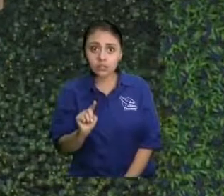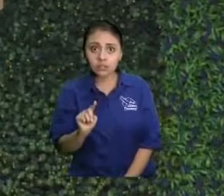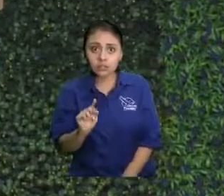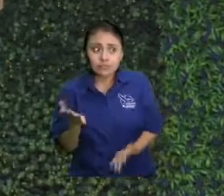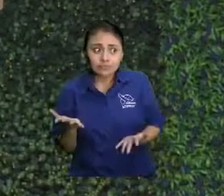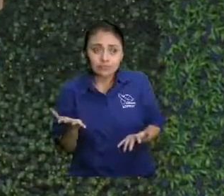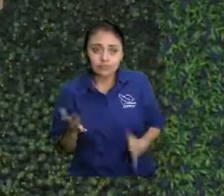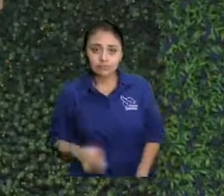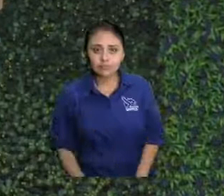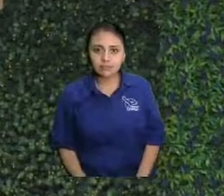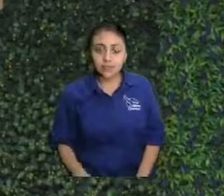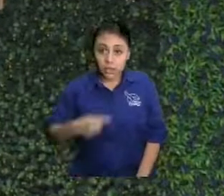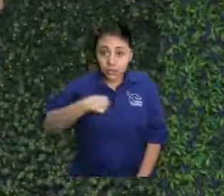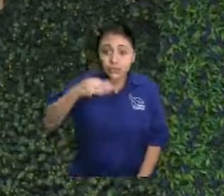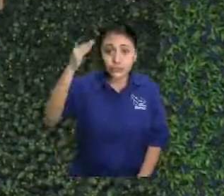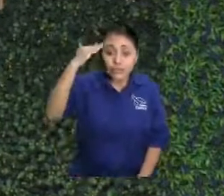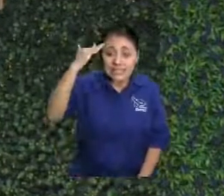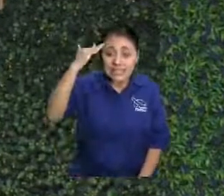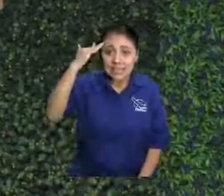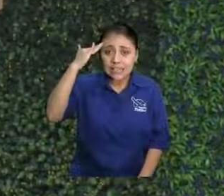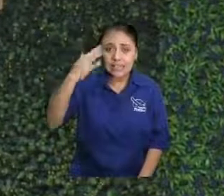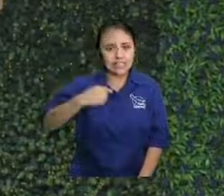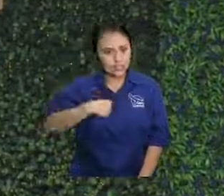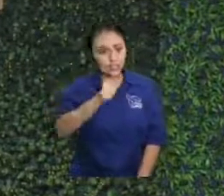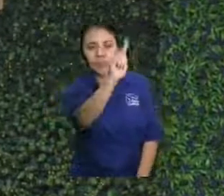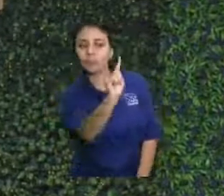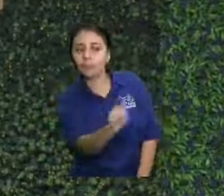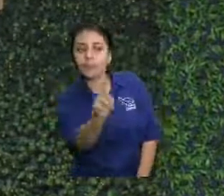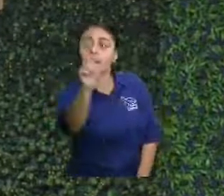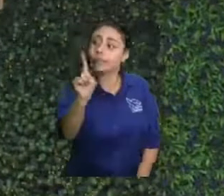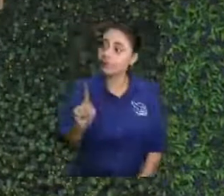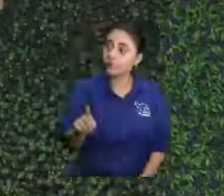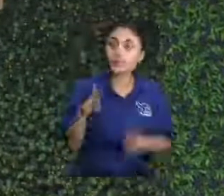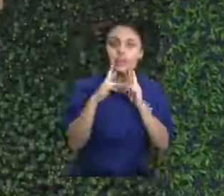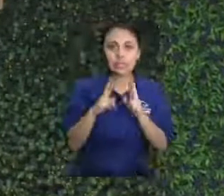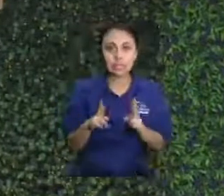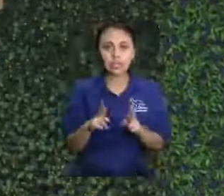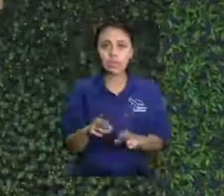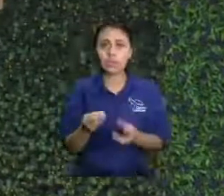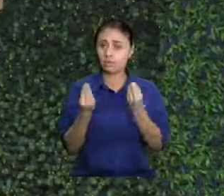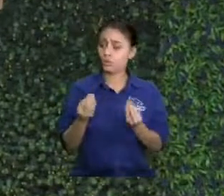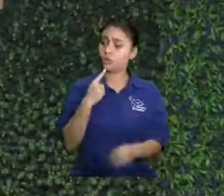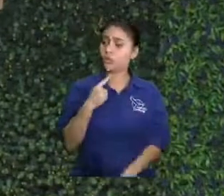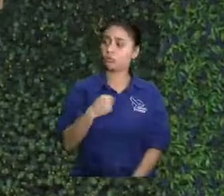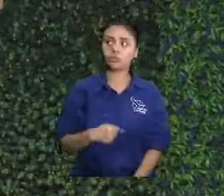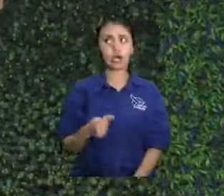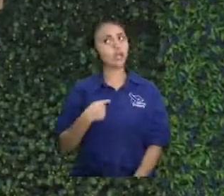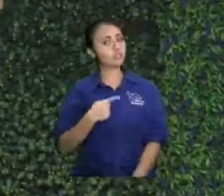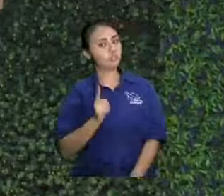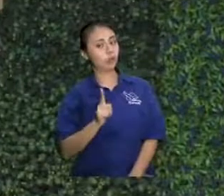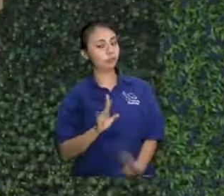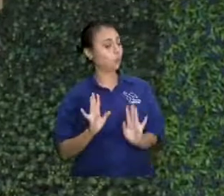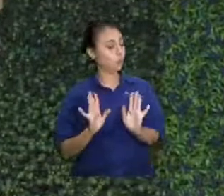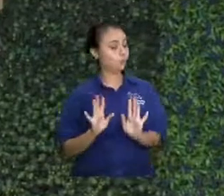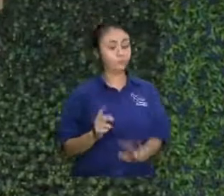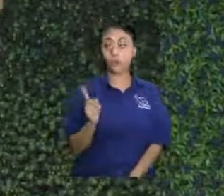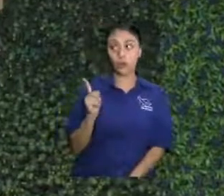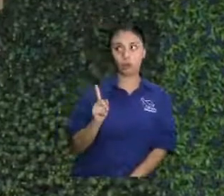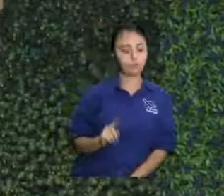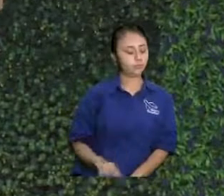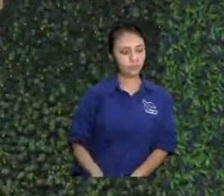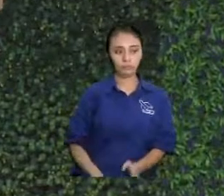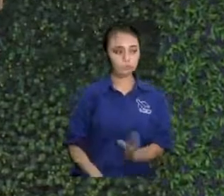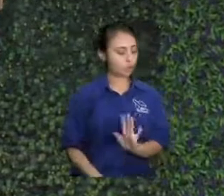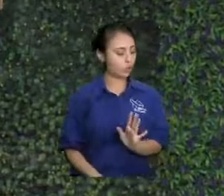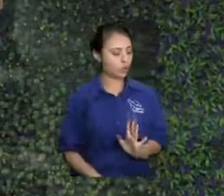Yo sé que si yo le pregunto a la gente que conteste, la mayoría dice, no, yo no, hermano, que olvídese,